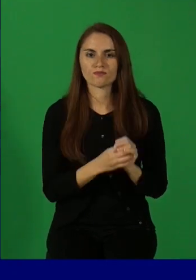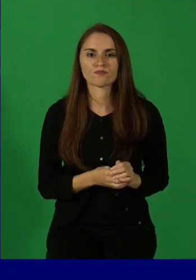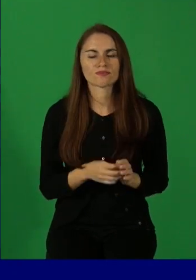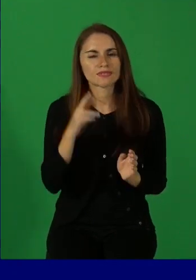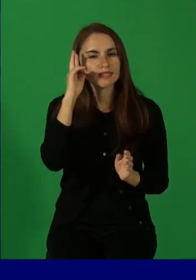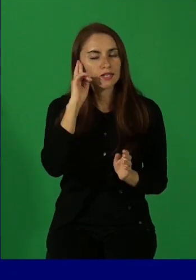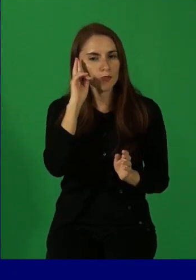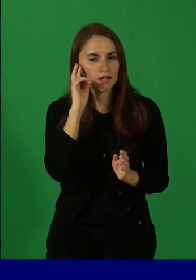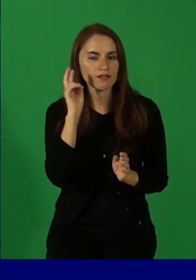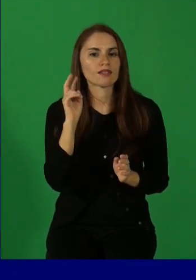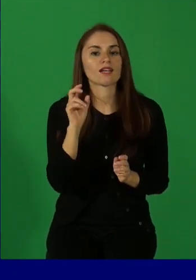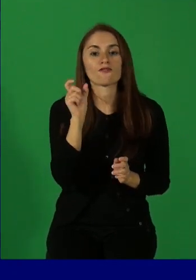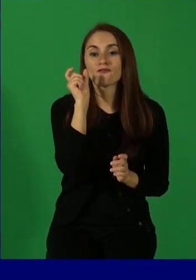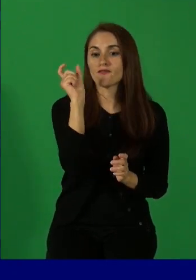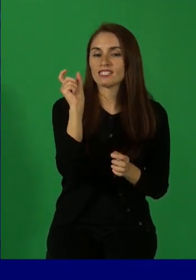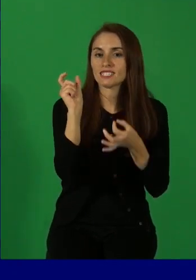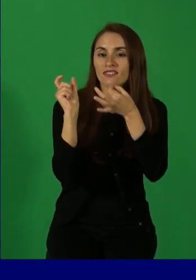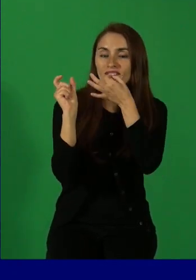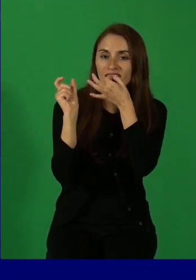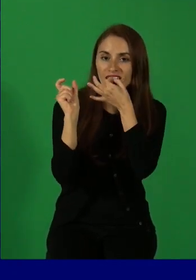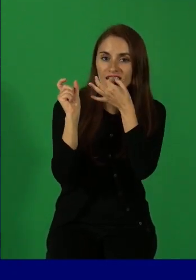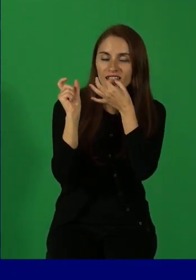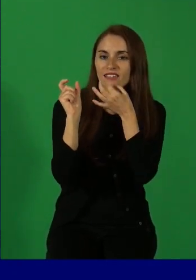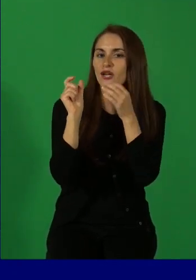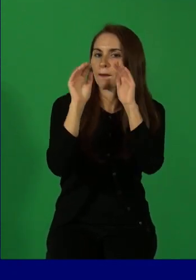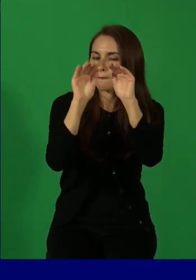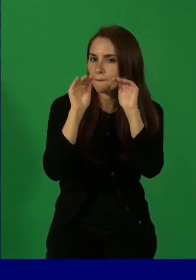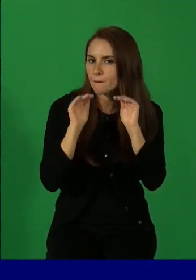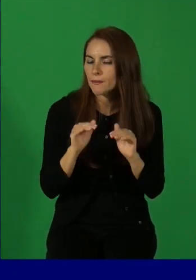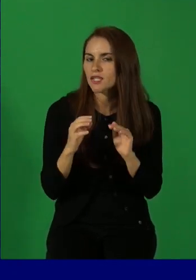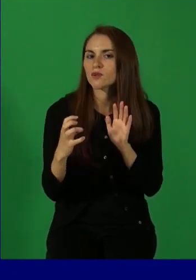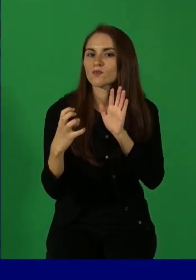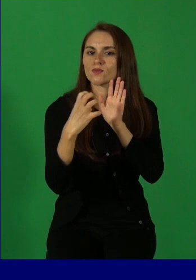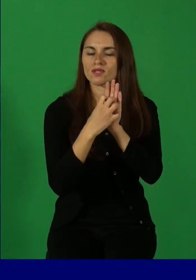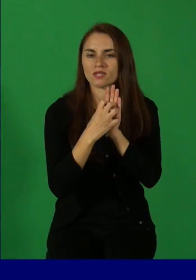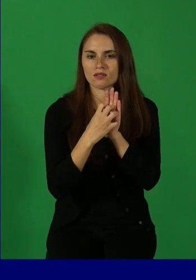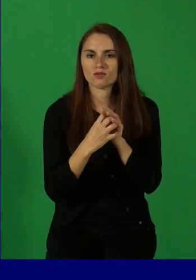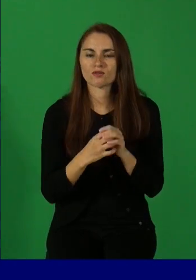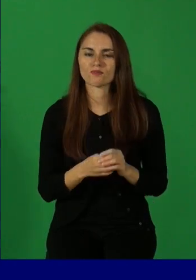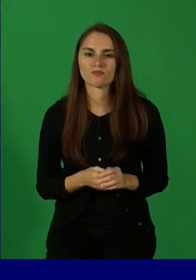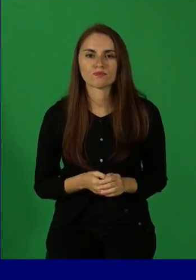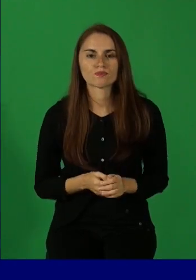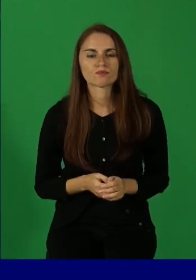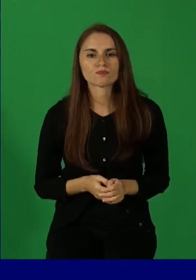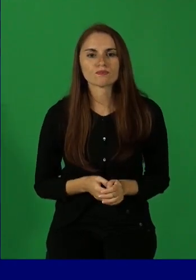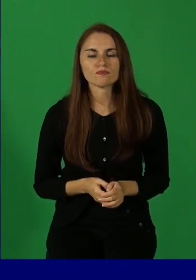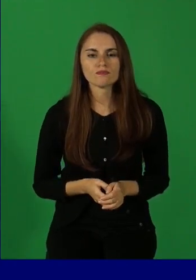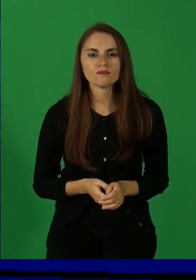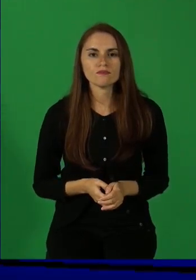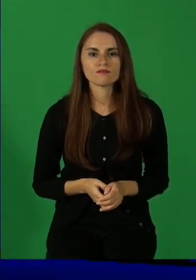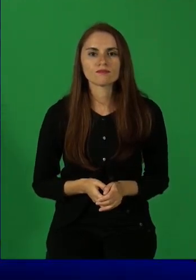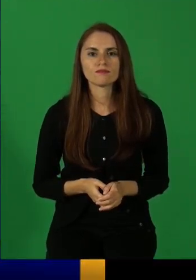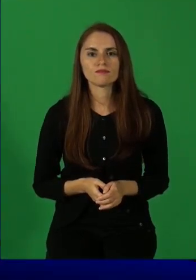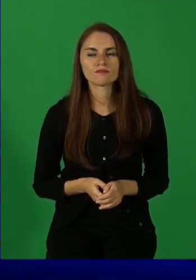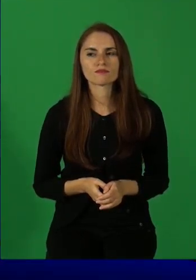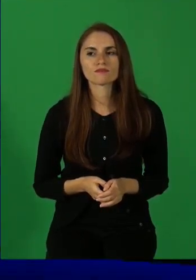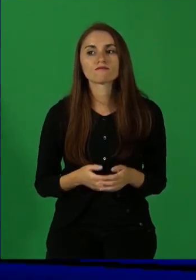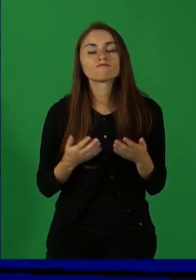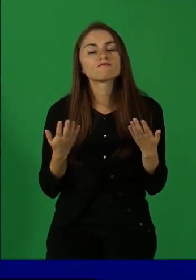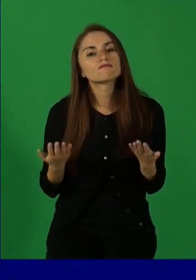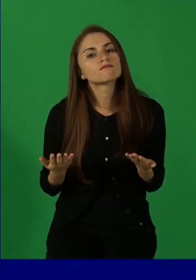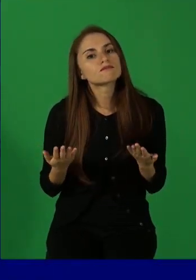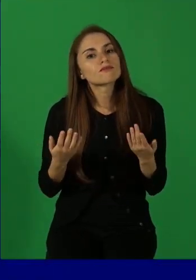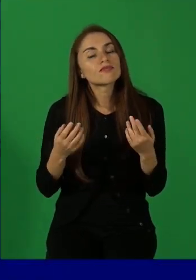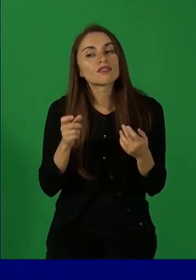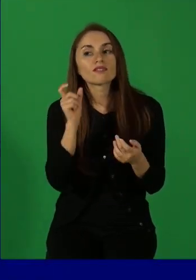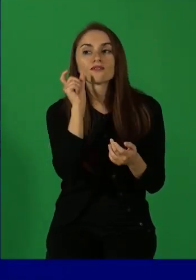Recuerda, ficha verde se va a usar cada vez que dividamos números con igual signo. Ahora,